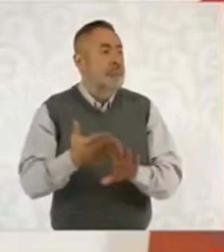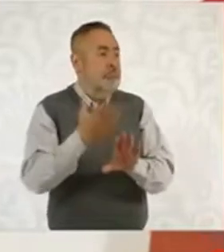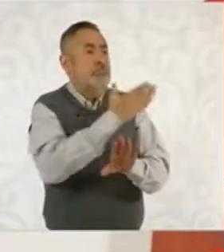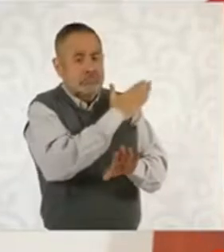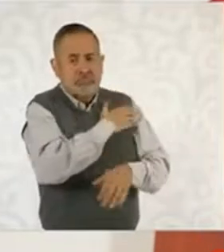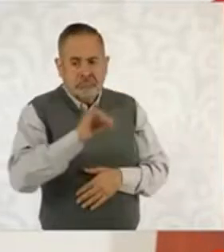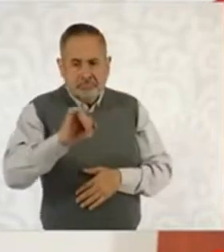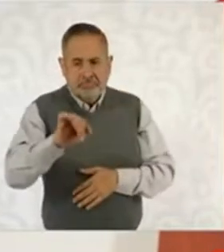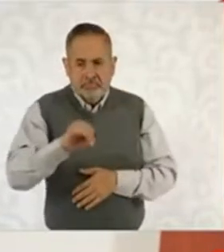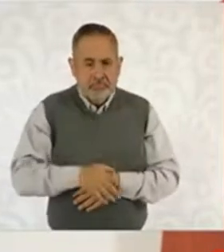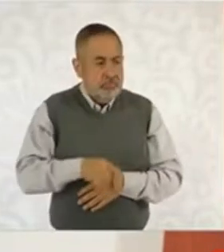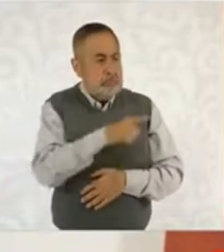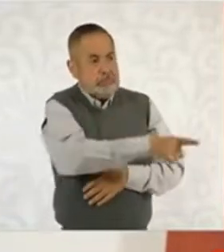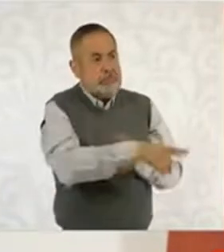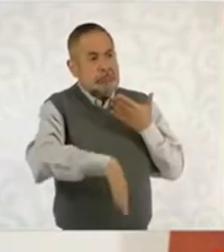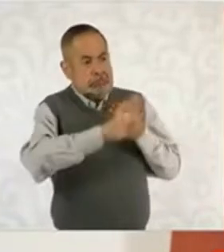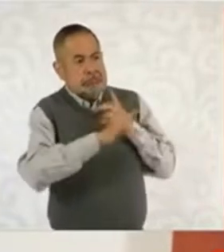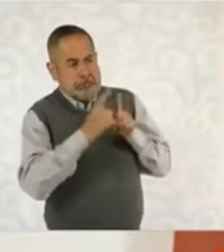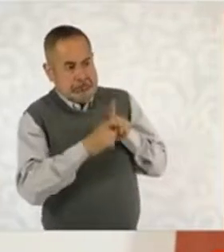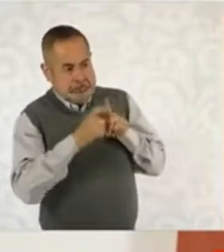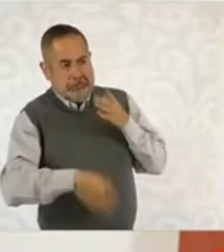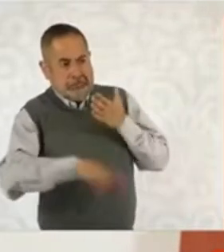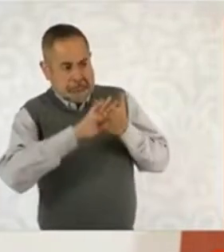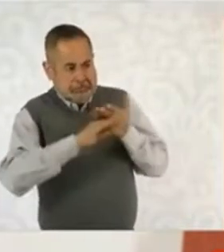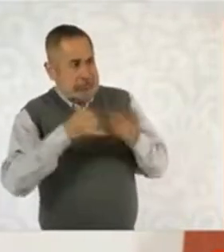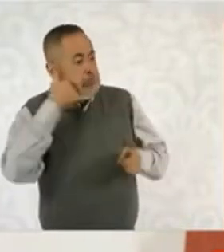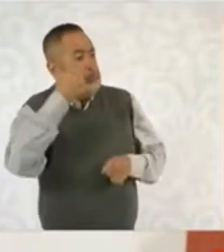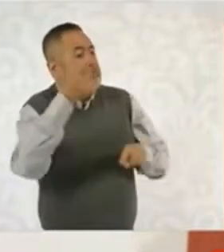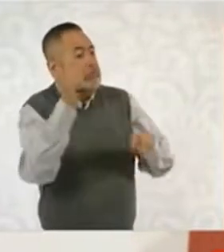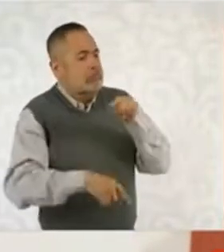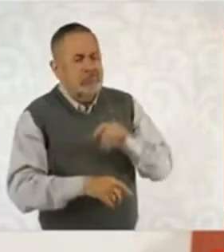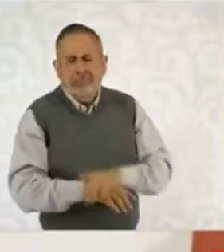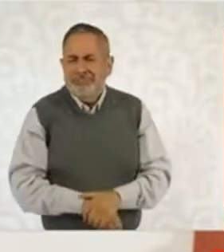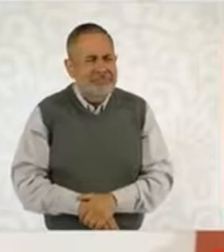porque me está criticando, me está molestando.